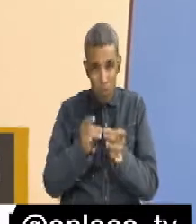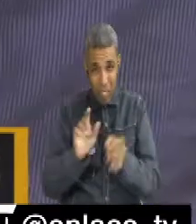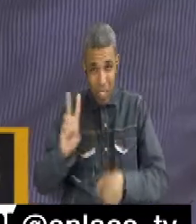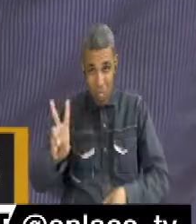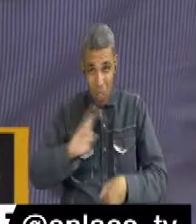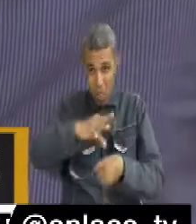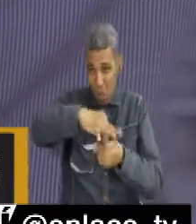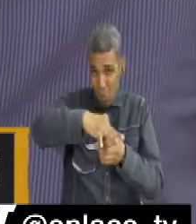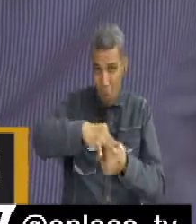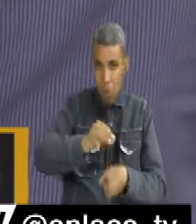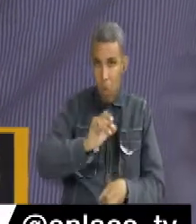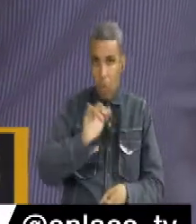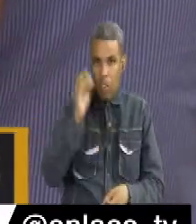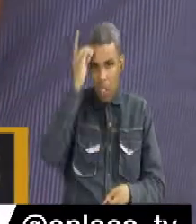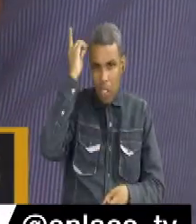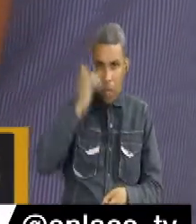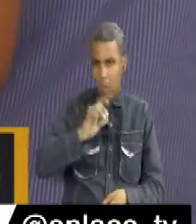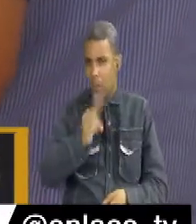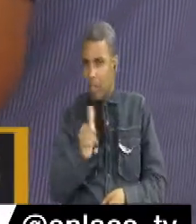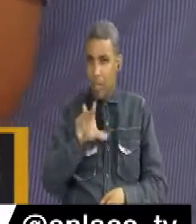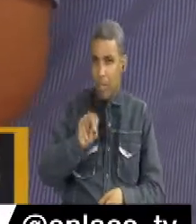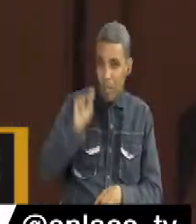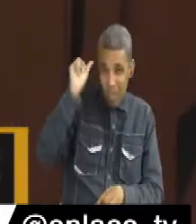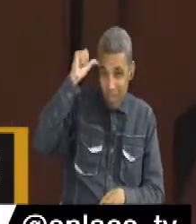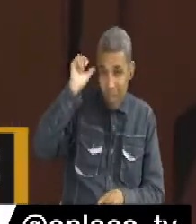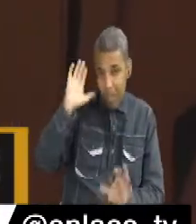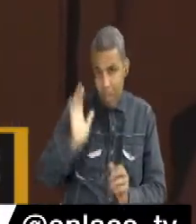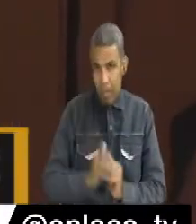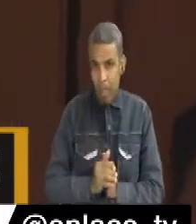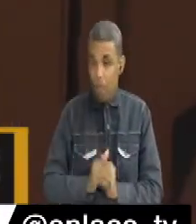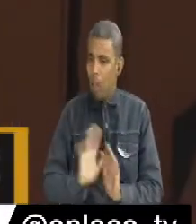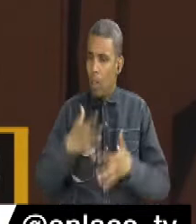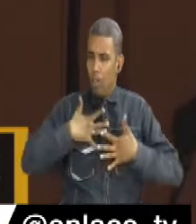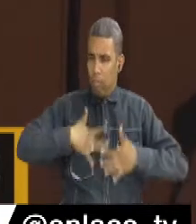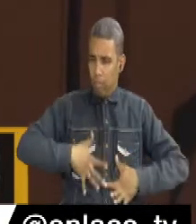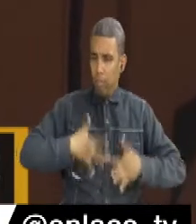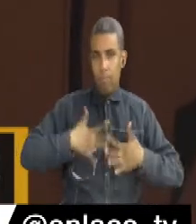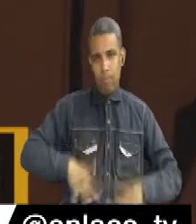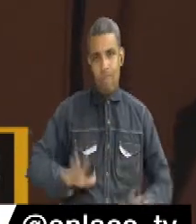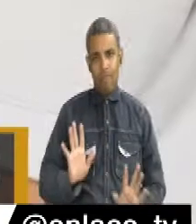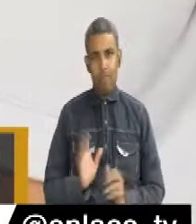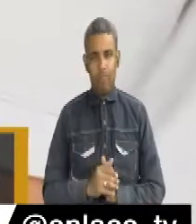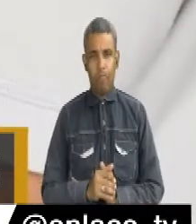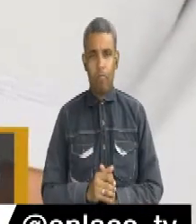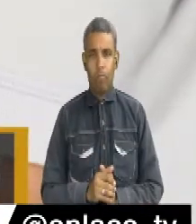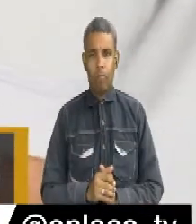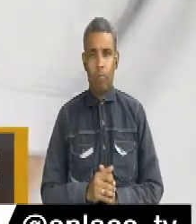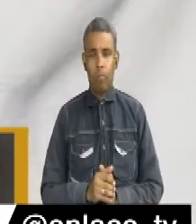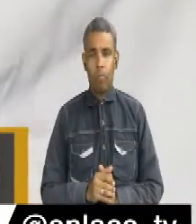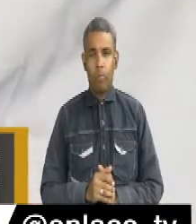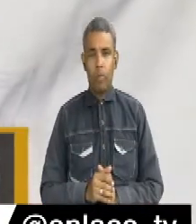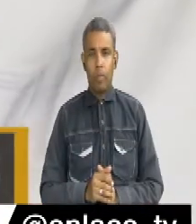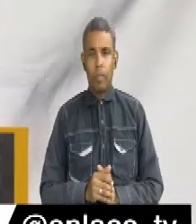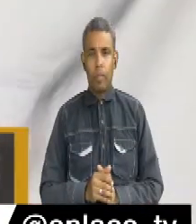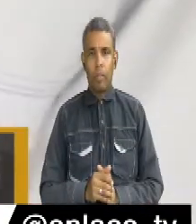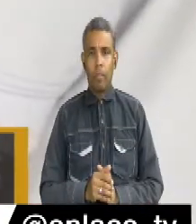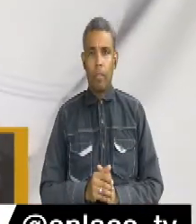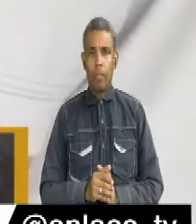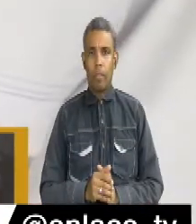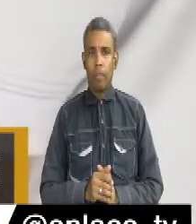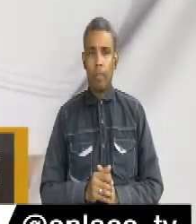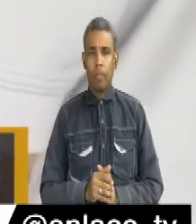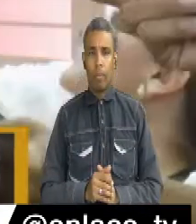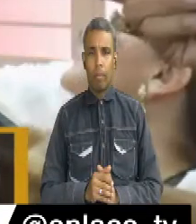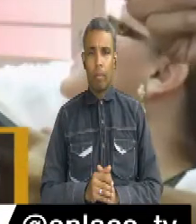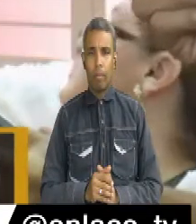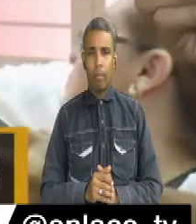permanezcan y se desarrollen en total tranquilidad. Primero, el acompañamiento en las actividades de proselitismo de